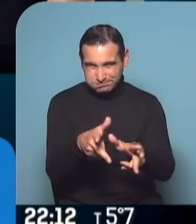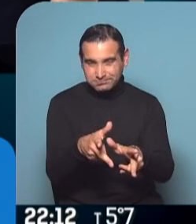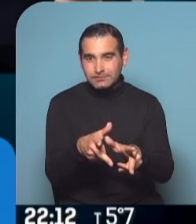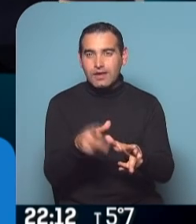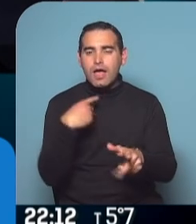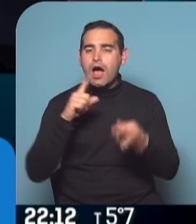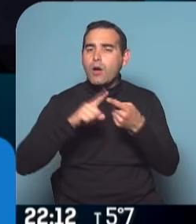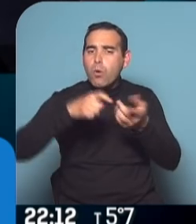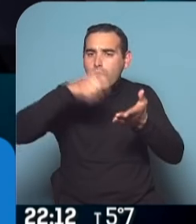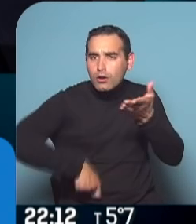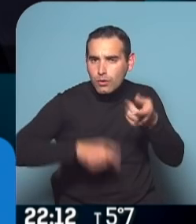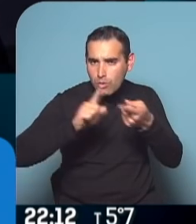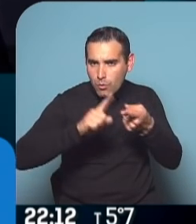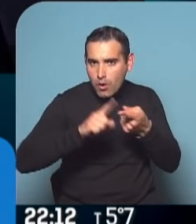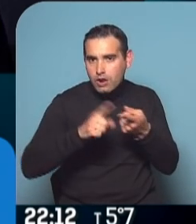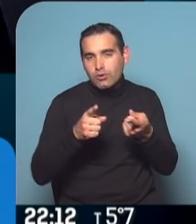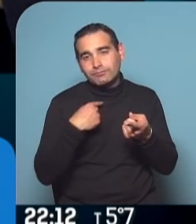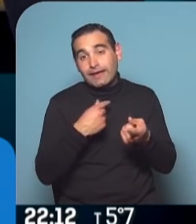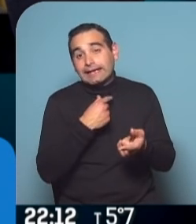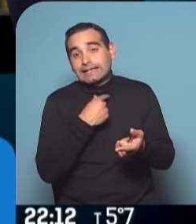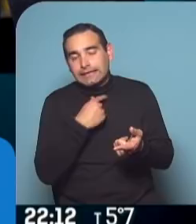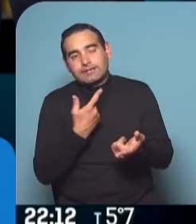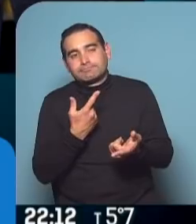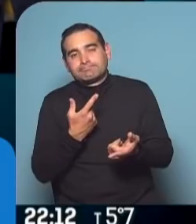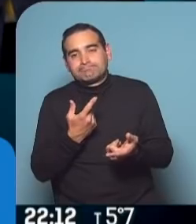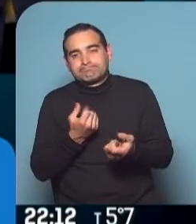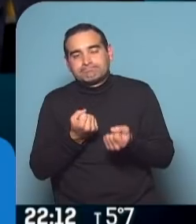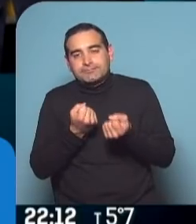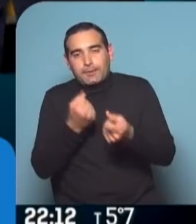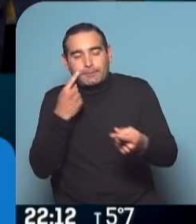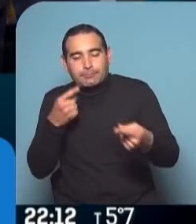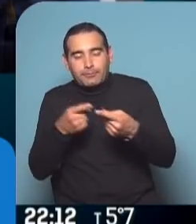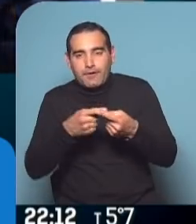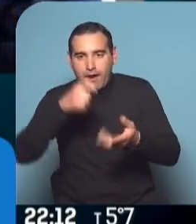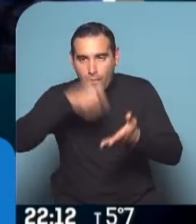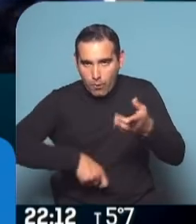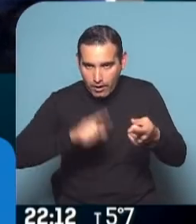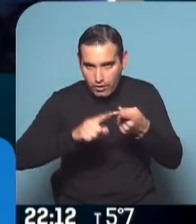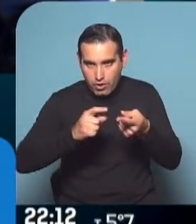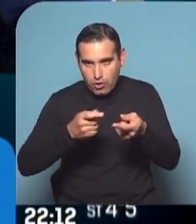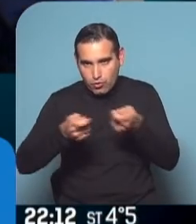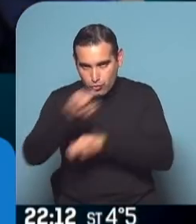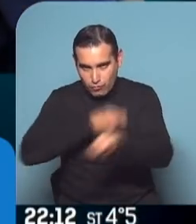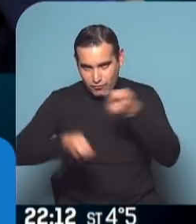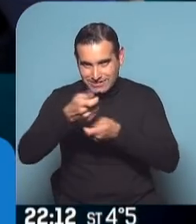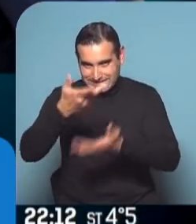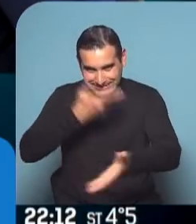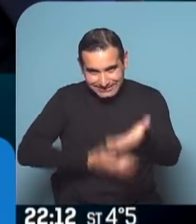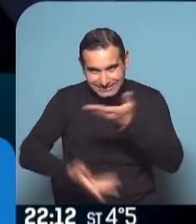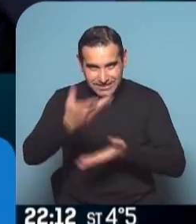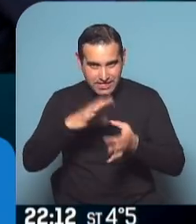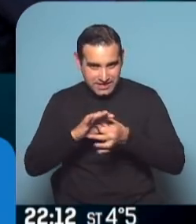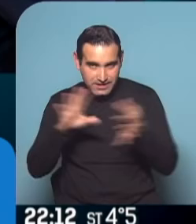este acuerdo o esta intención, ¿no? De llegar a un acuerdo formal de libre comercio ha generado